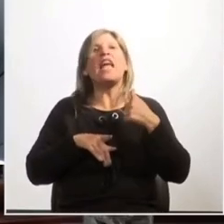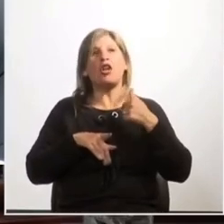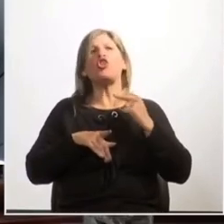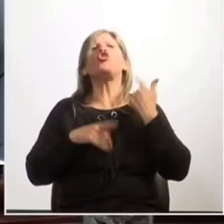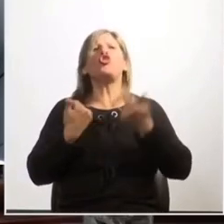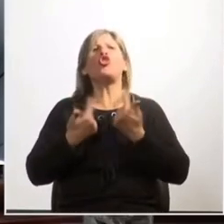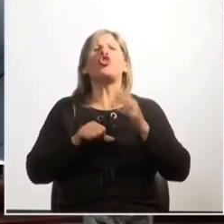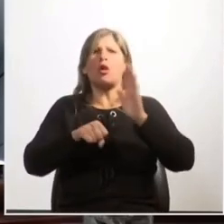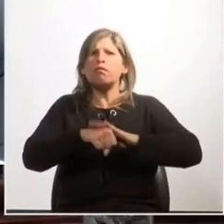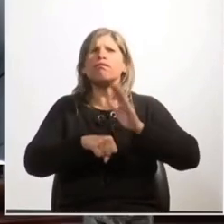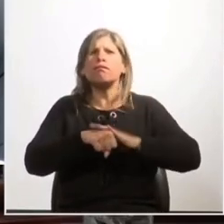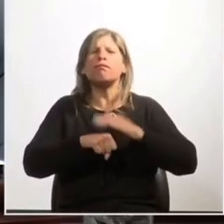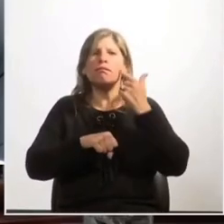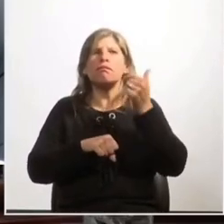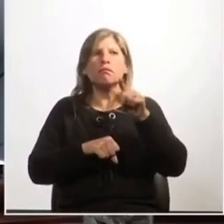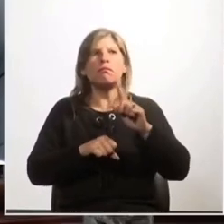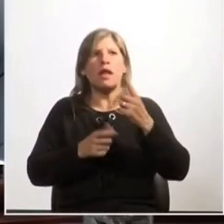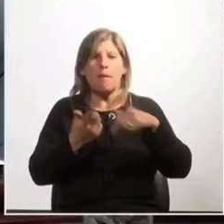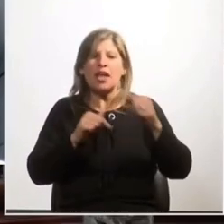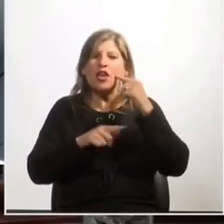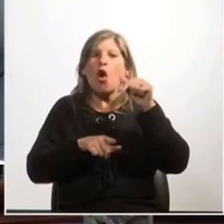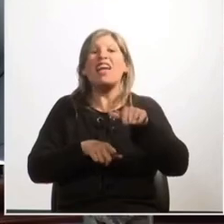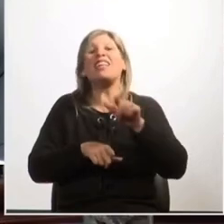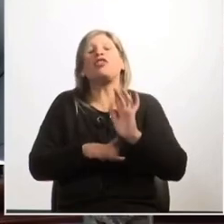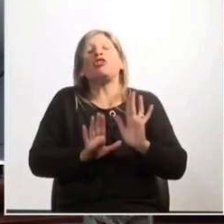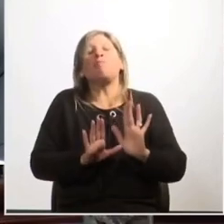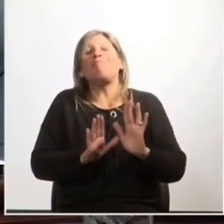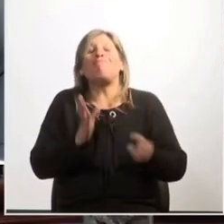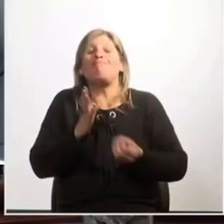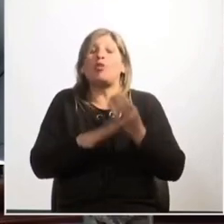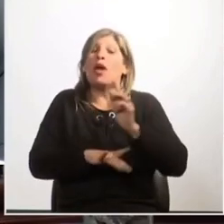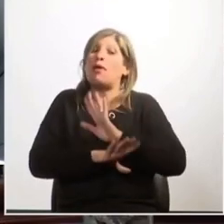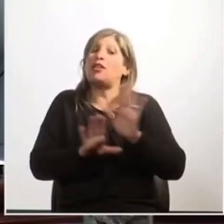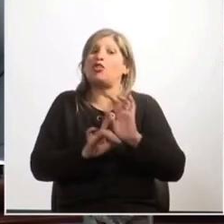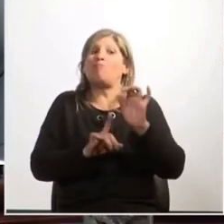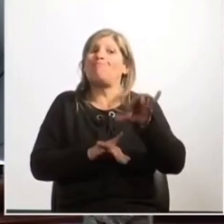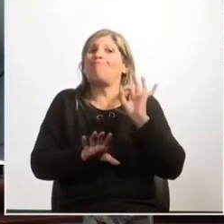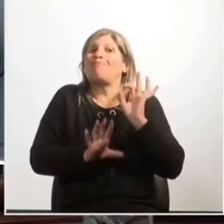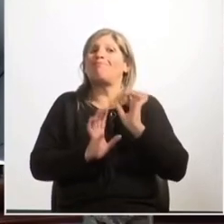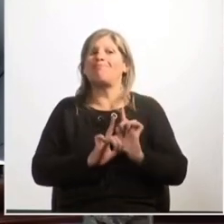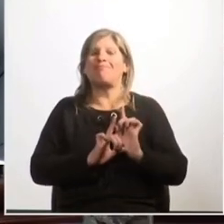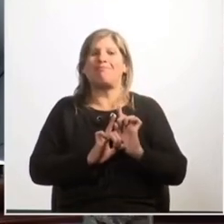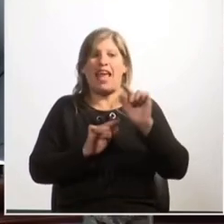caso parece ser una nueva excepción a esa consigna.